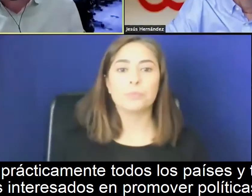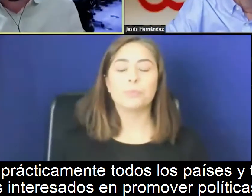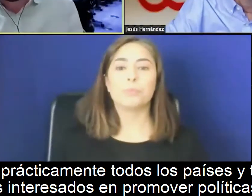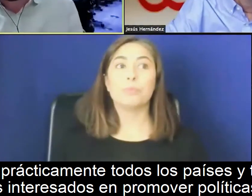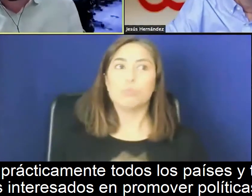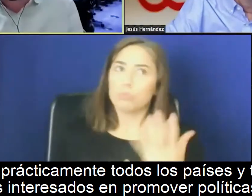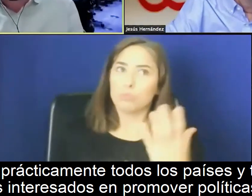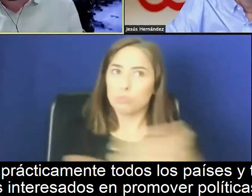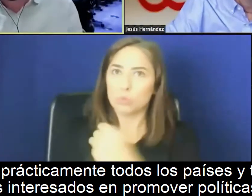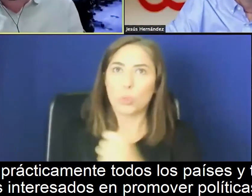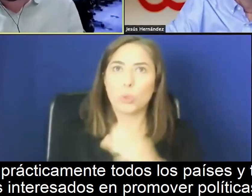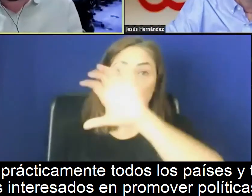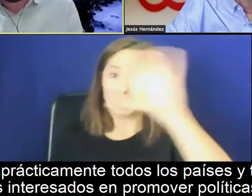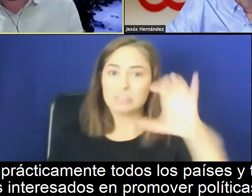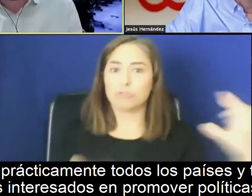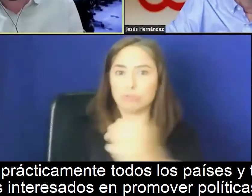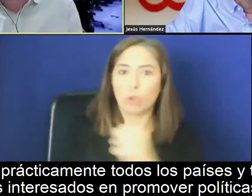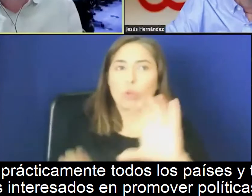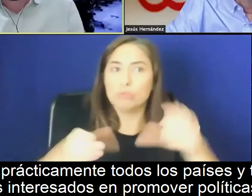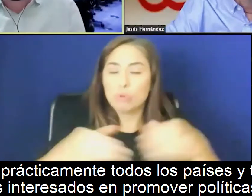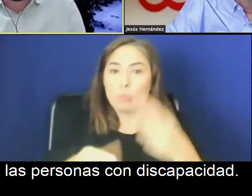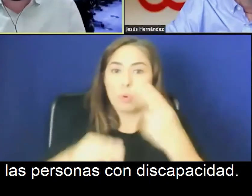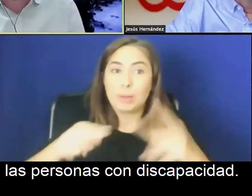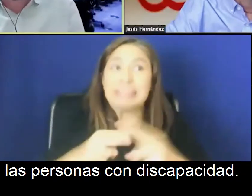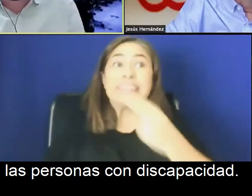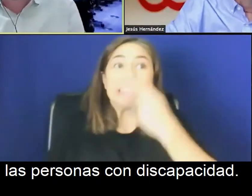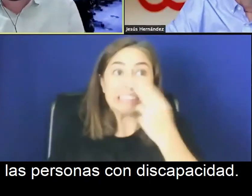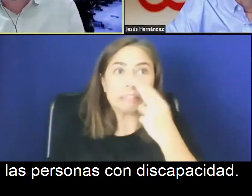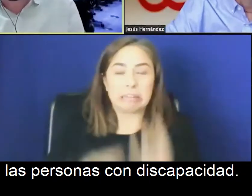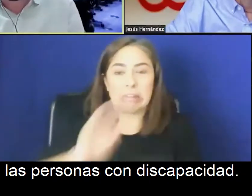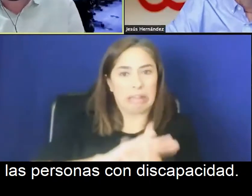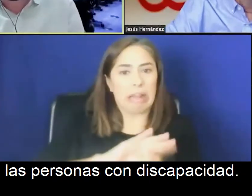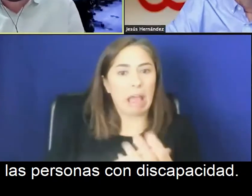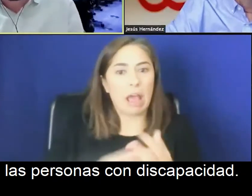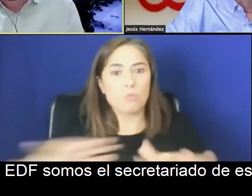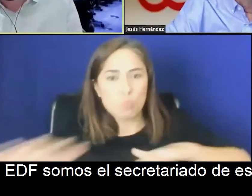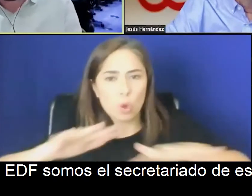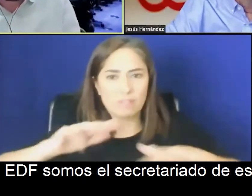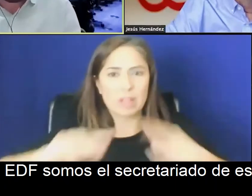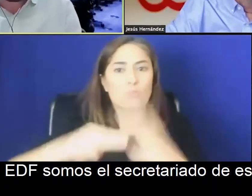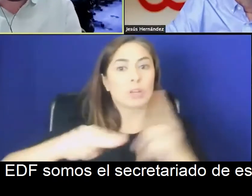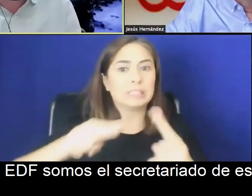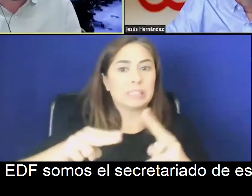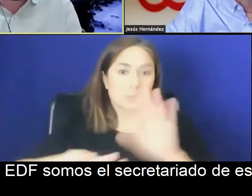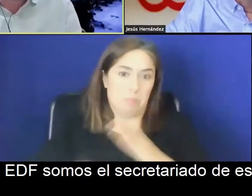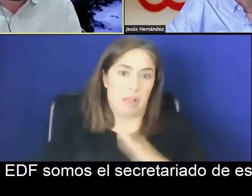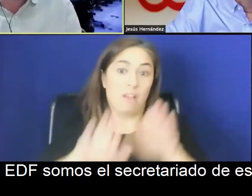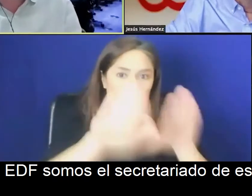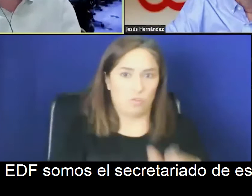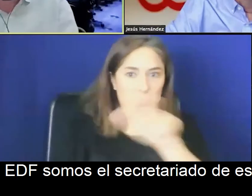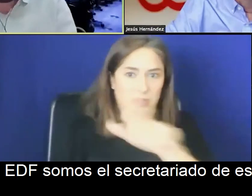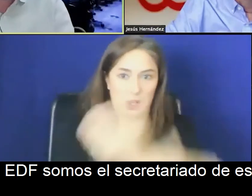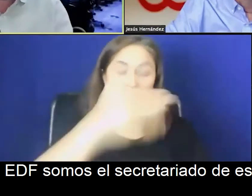los grupos políticos interesados en promover políticas para las personas con discapacidad. Y nosotros, el EDF, somos